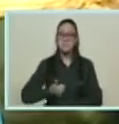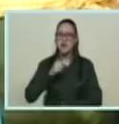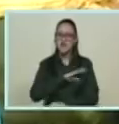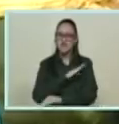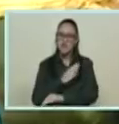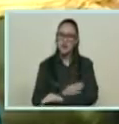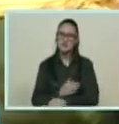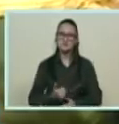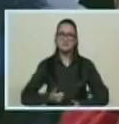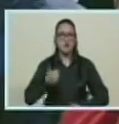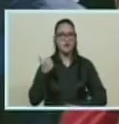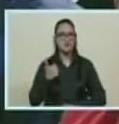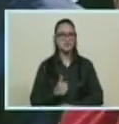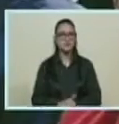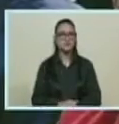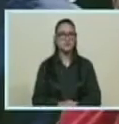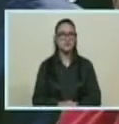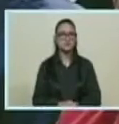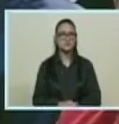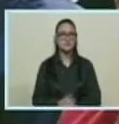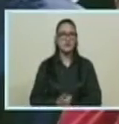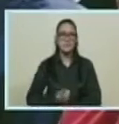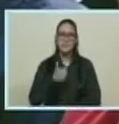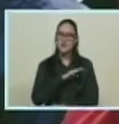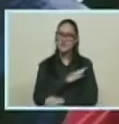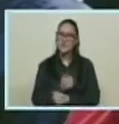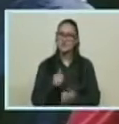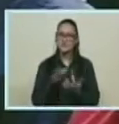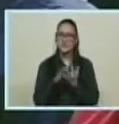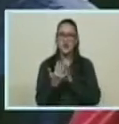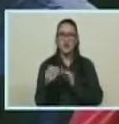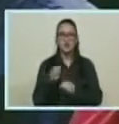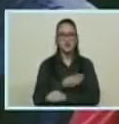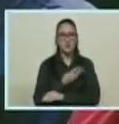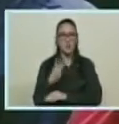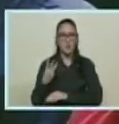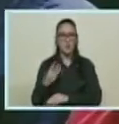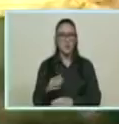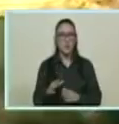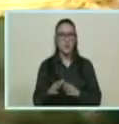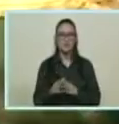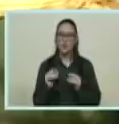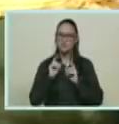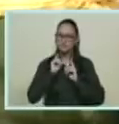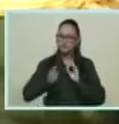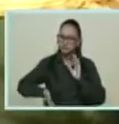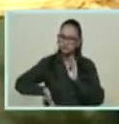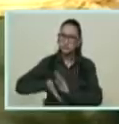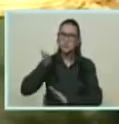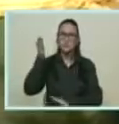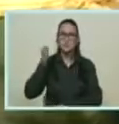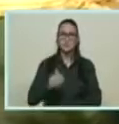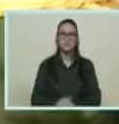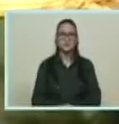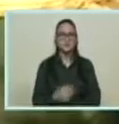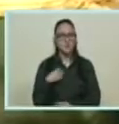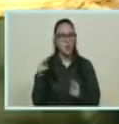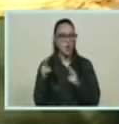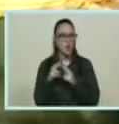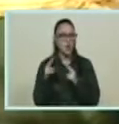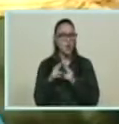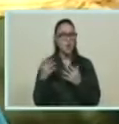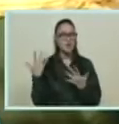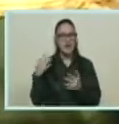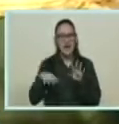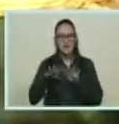la que le hemos tenido, compañero, con más fuerza Barrio Nuevo, Barrio Tricolor. Todo ese corredor, yo me lo conozco desde que